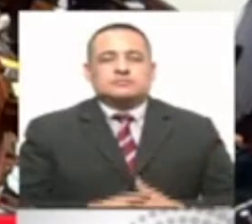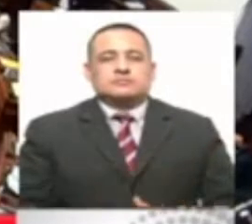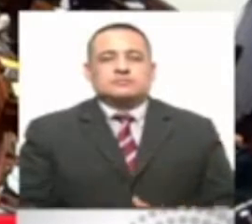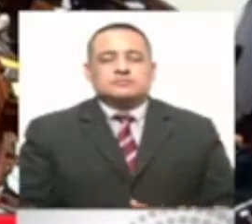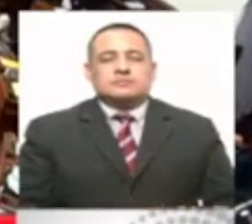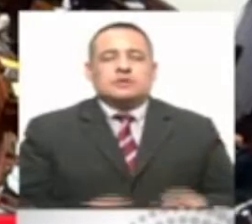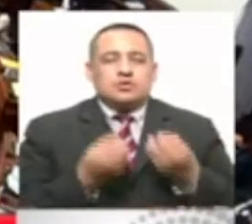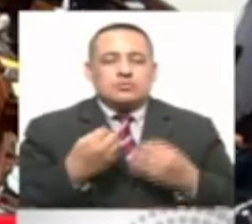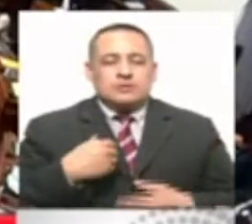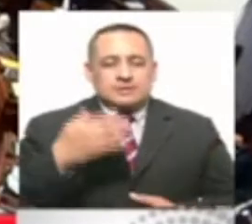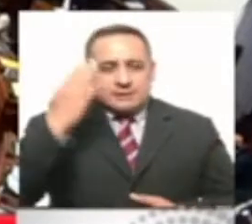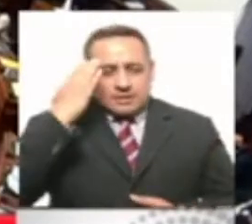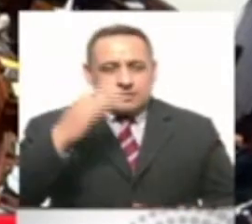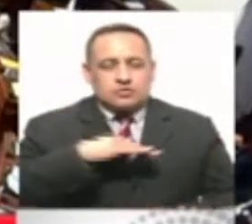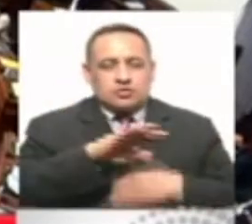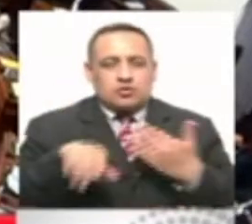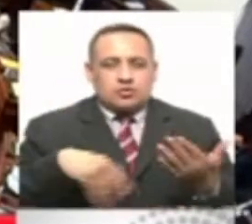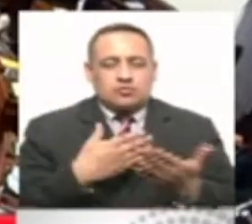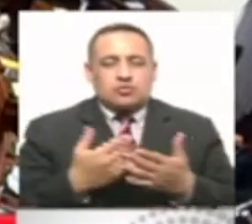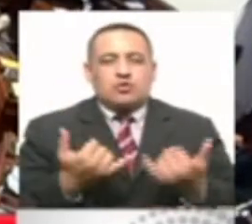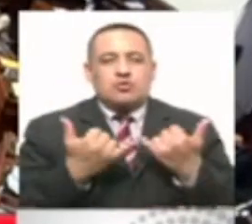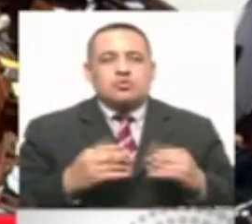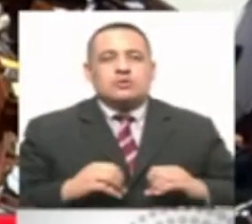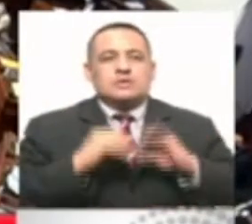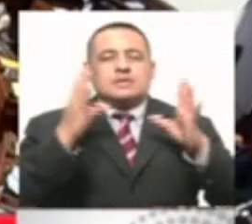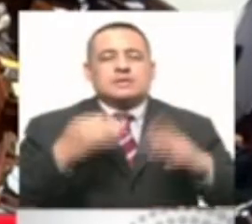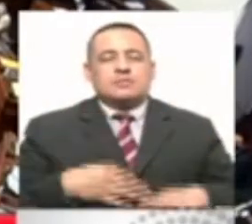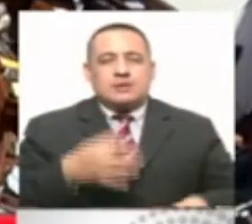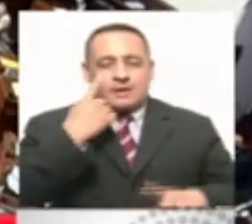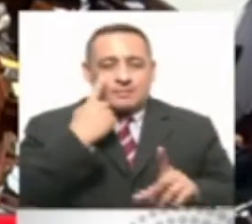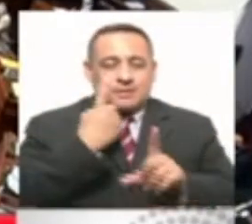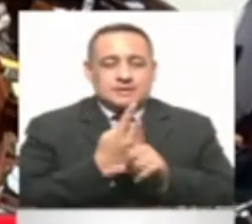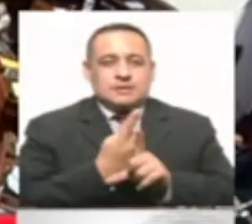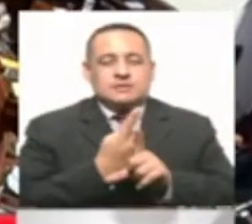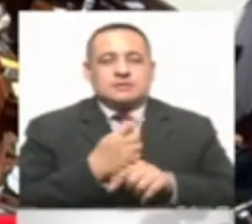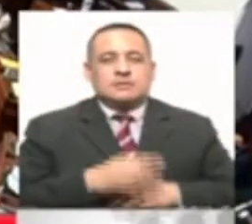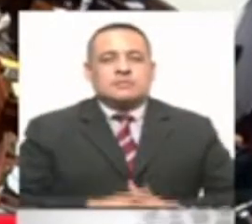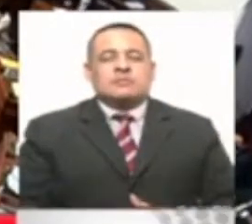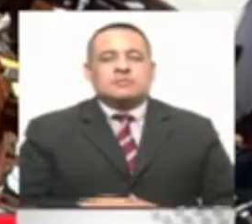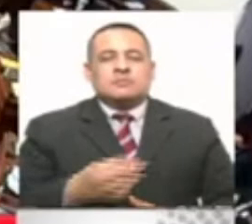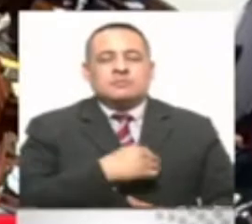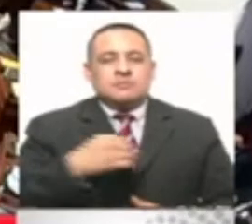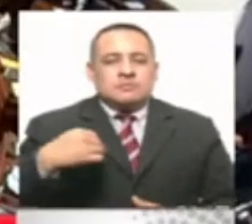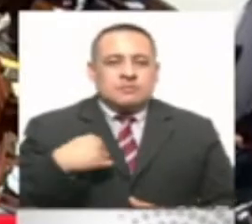Como es de conocimiento, hoy día tenemos la presencia del